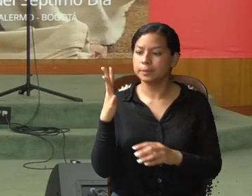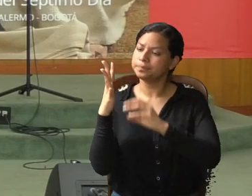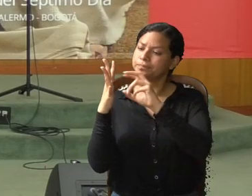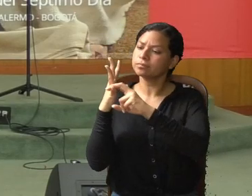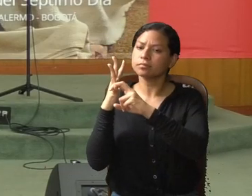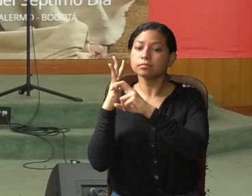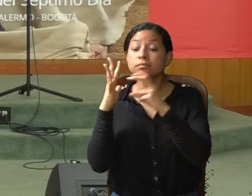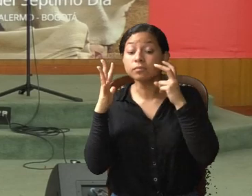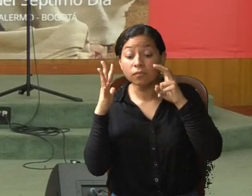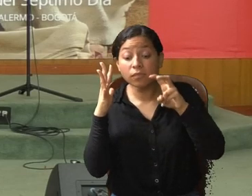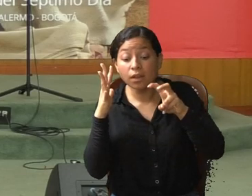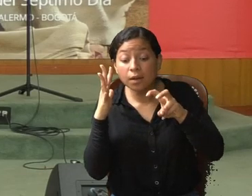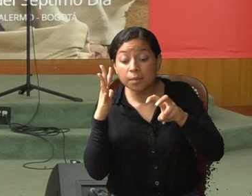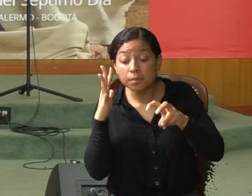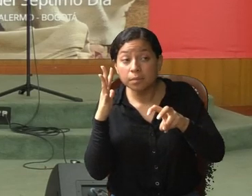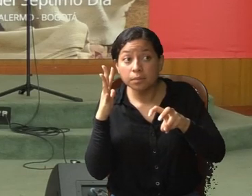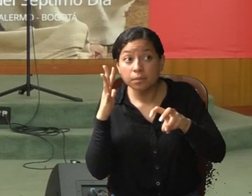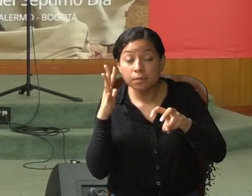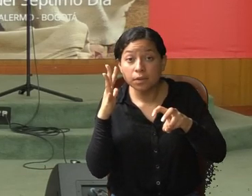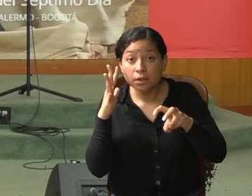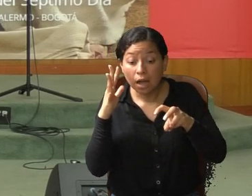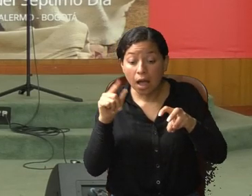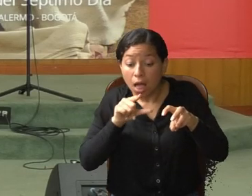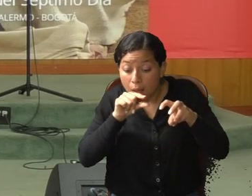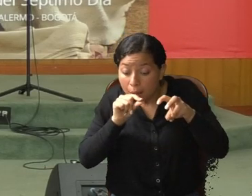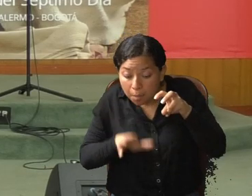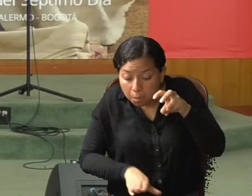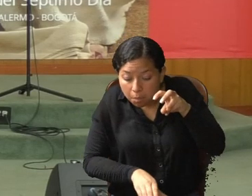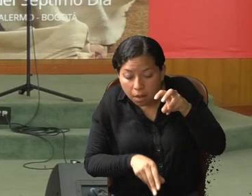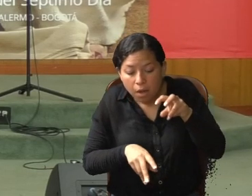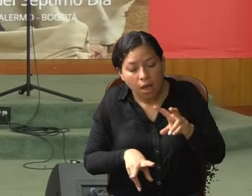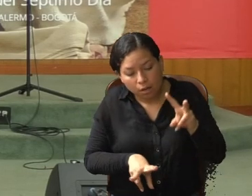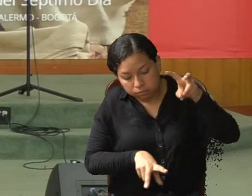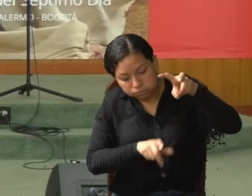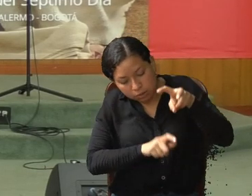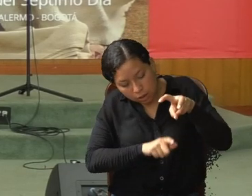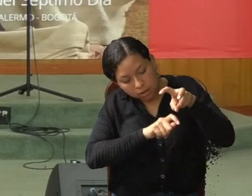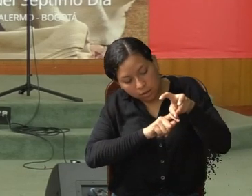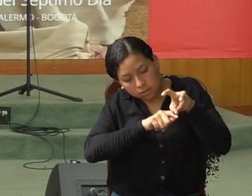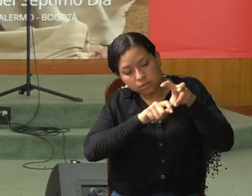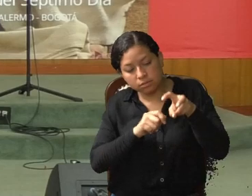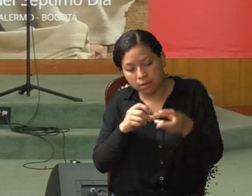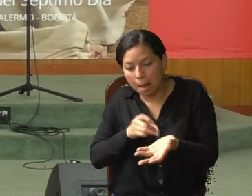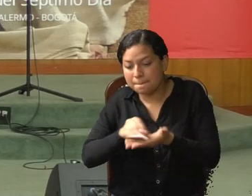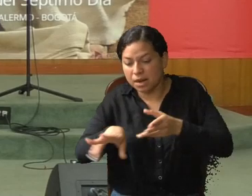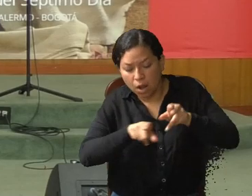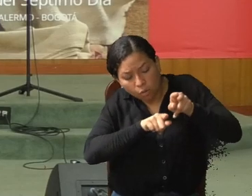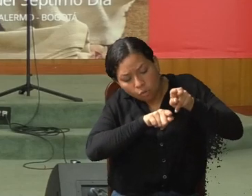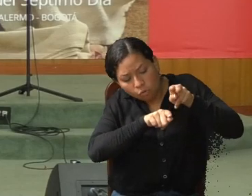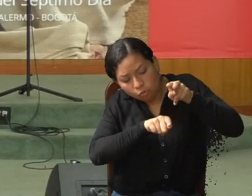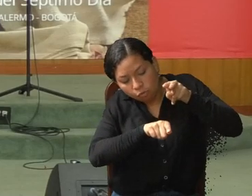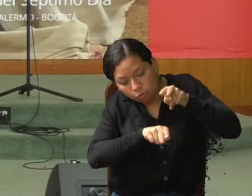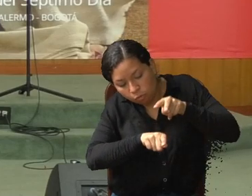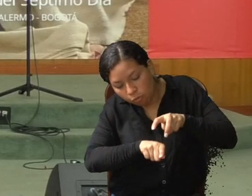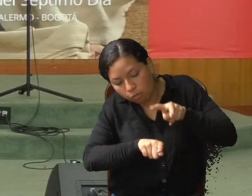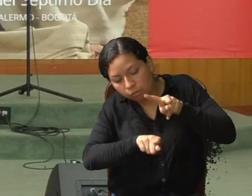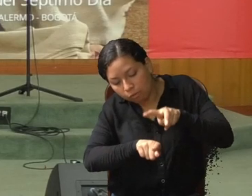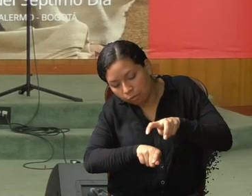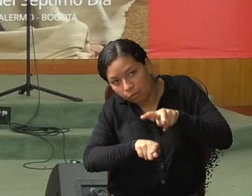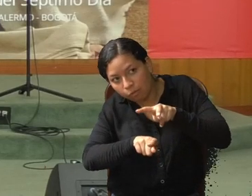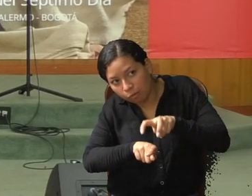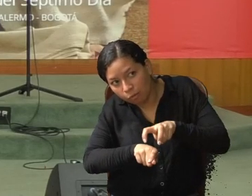águila va prácticamente encima del polluelo, va batiendo sus alas, le va tratando de enseñar, y en caso tal que el polluelo no